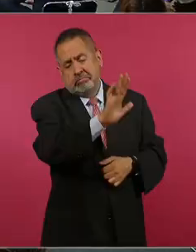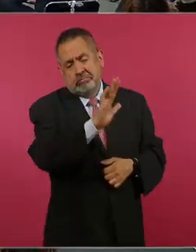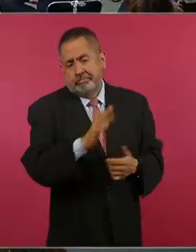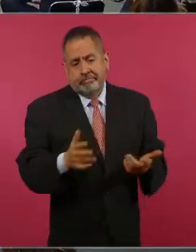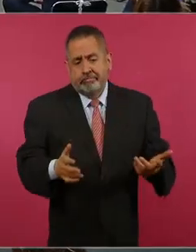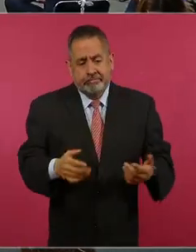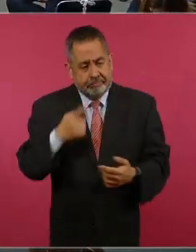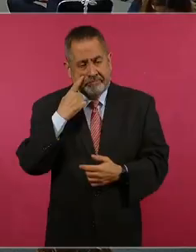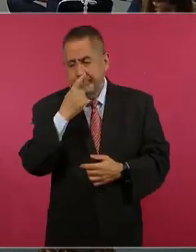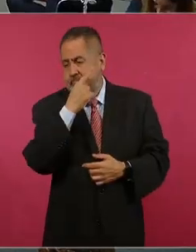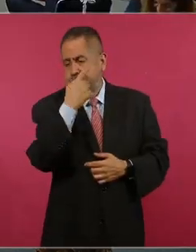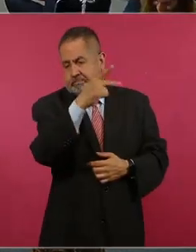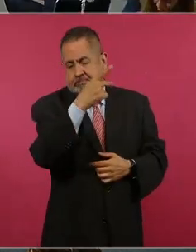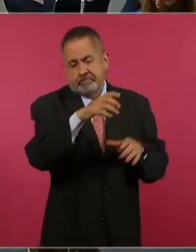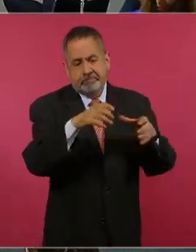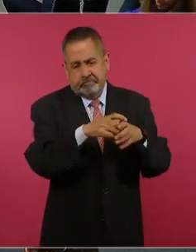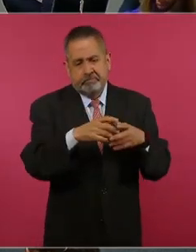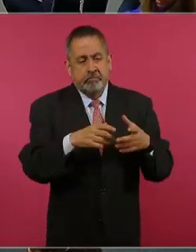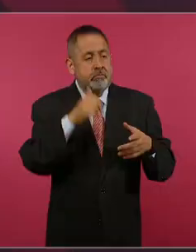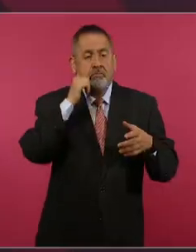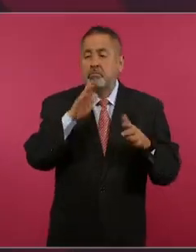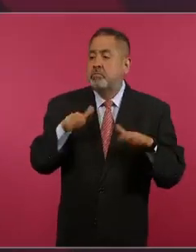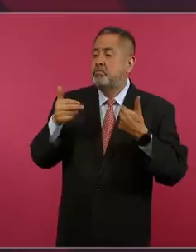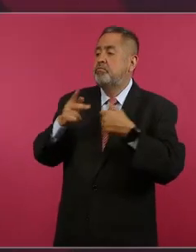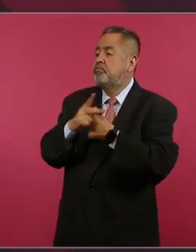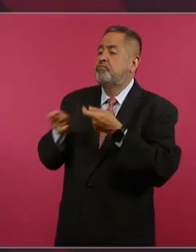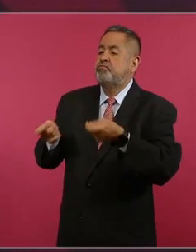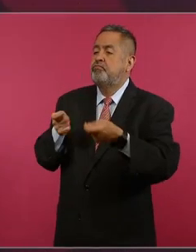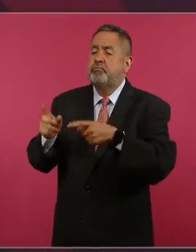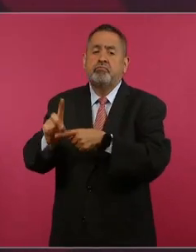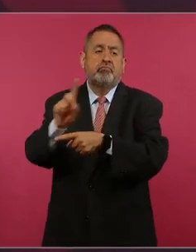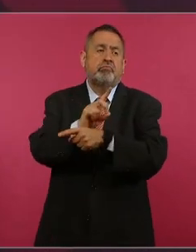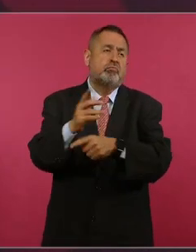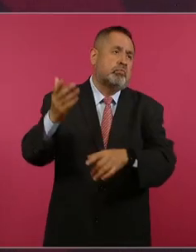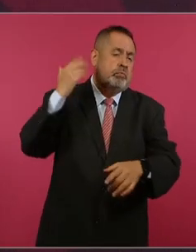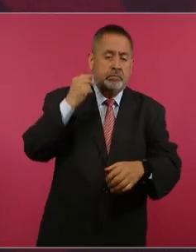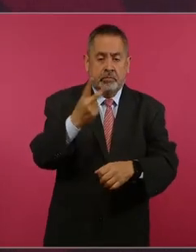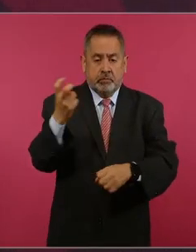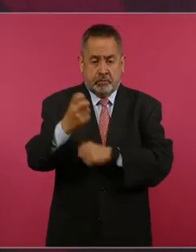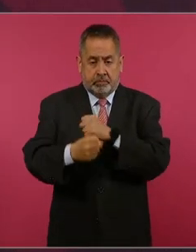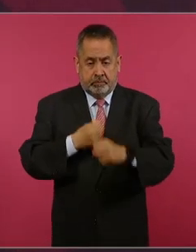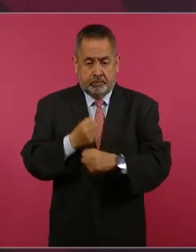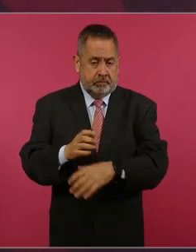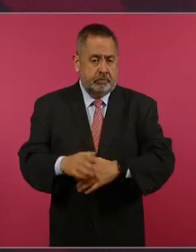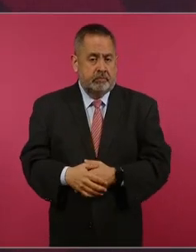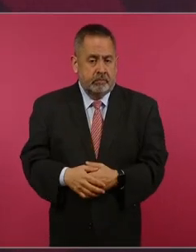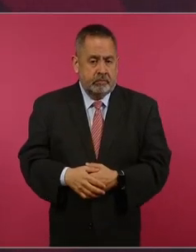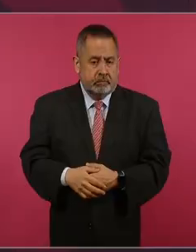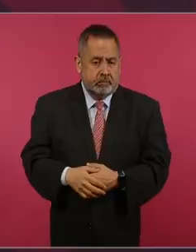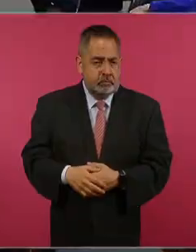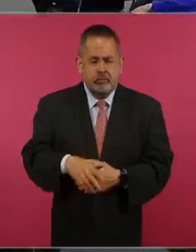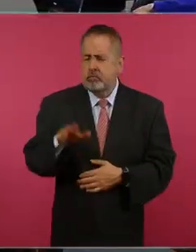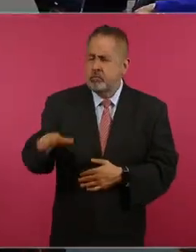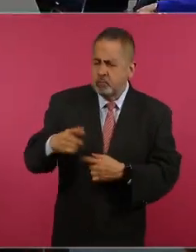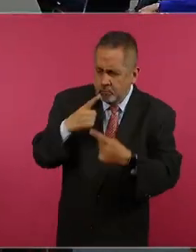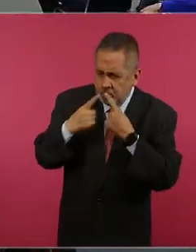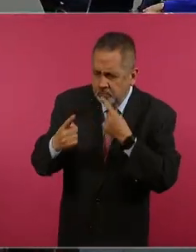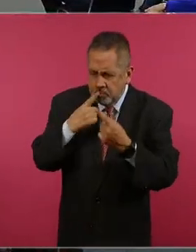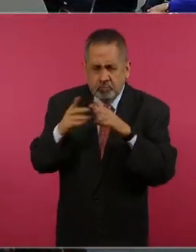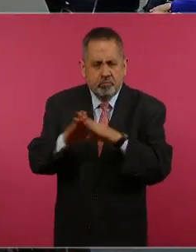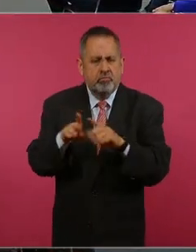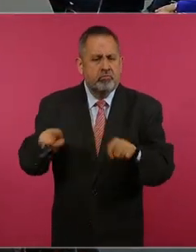en la política exterior de Estados Unidos desde hace 200 años. ¿Y se ha buscado diálogo aquí en México de parte del